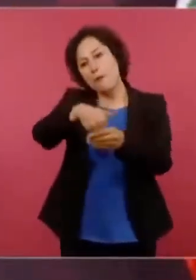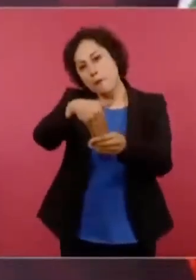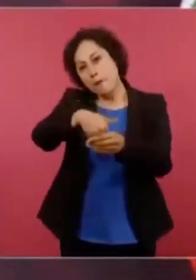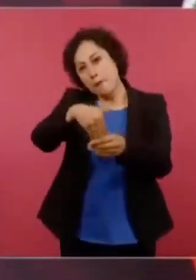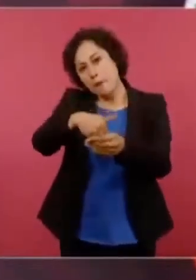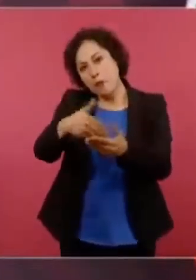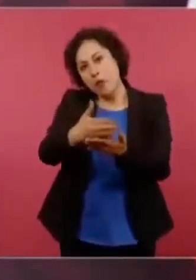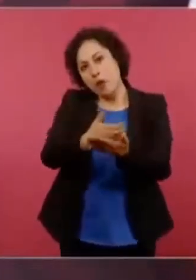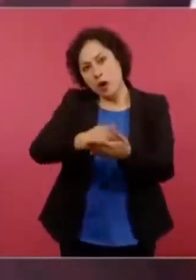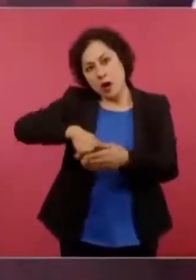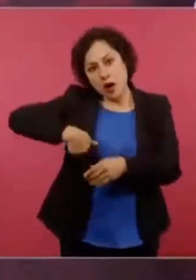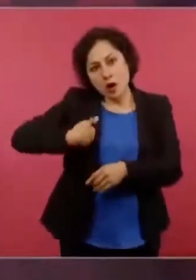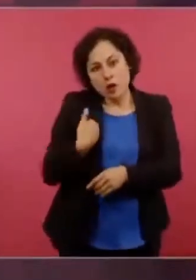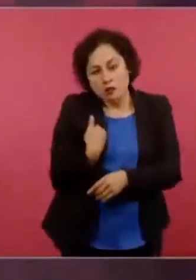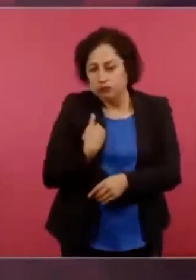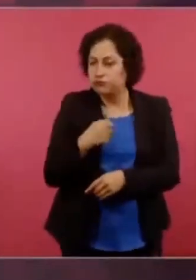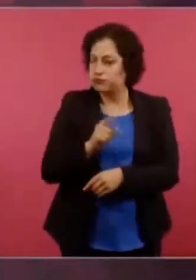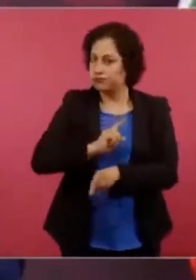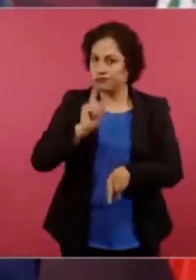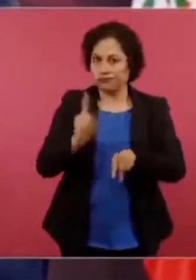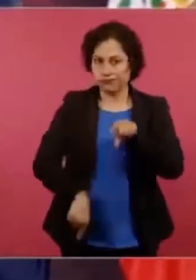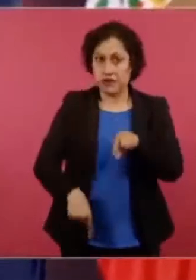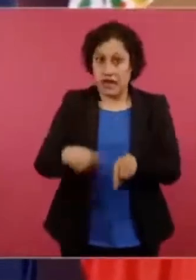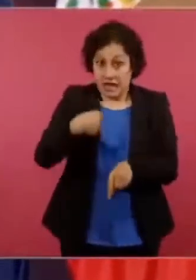Durante todo el tiempo que fui jefe de gobierno,